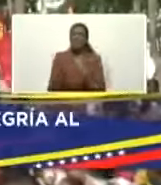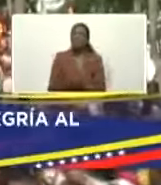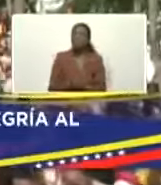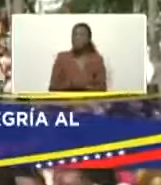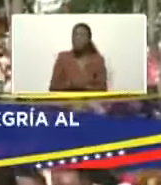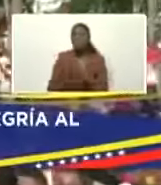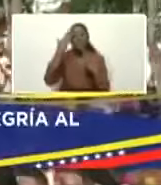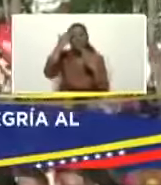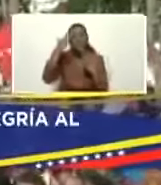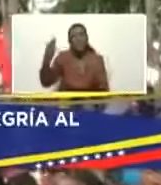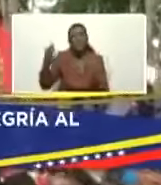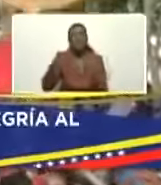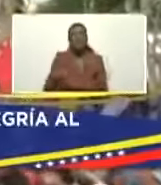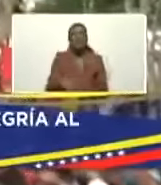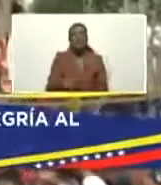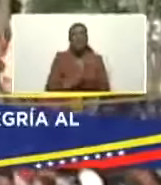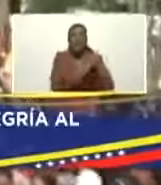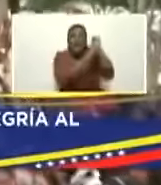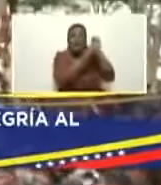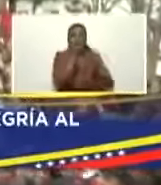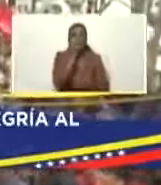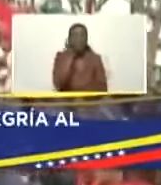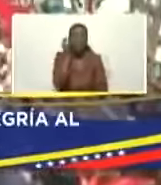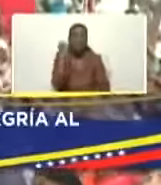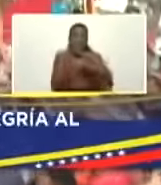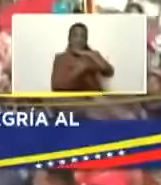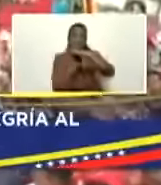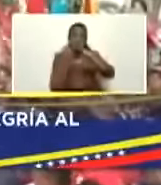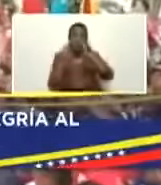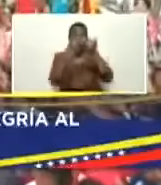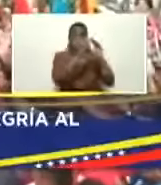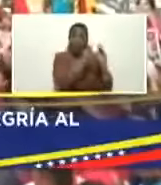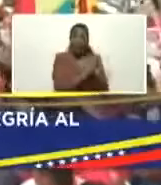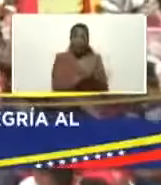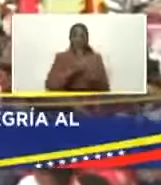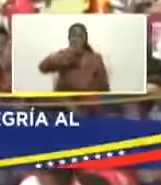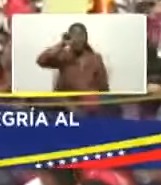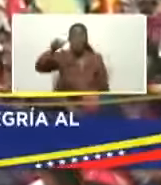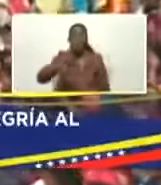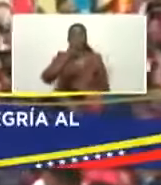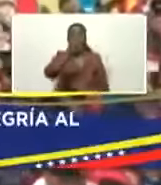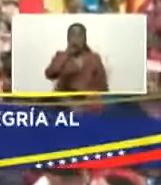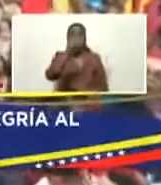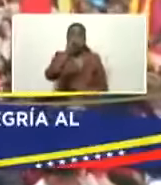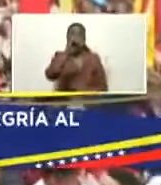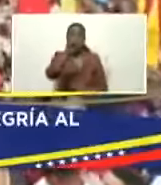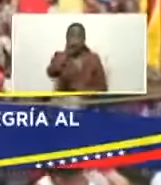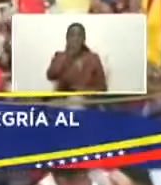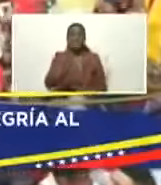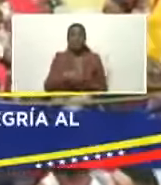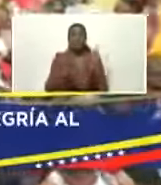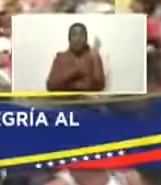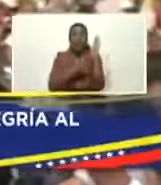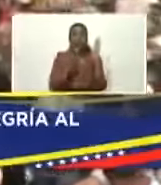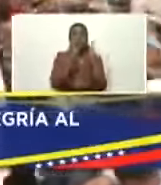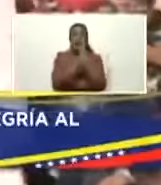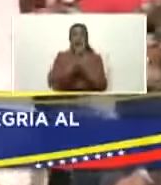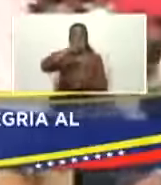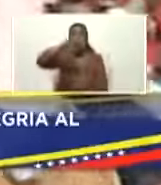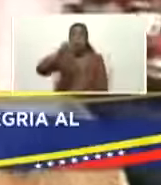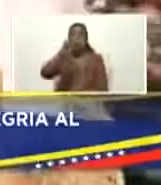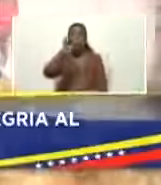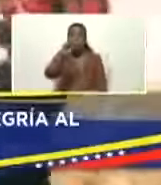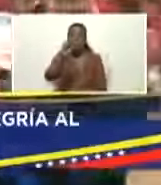Saludo aquí a líderes, lideresas de las bases, a Gladys Lugo, compañera de la parroquia San José